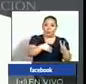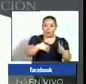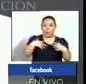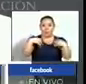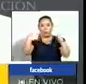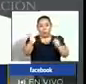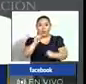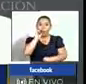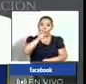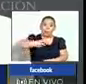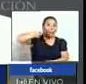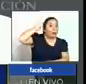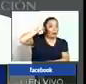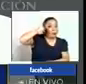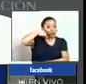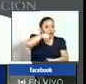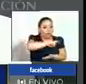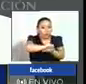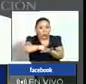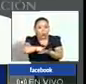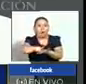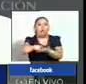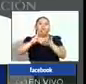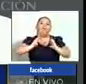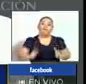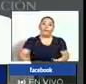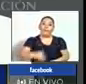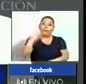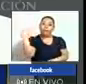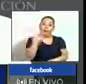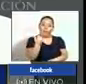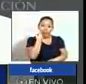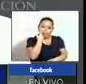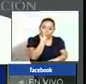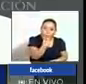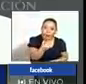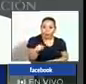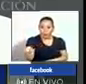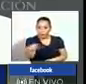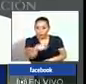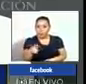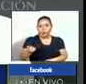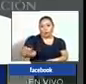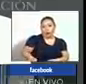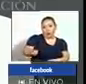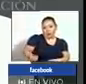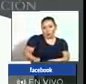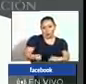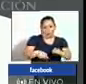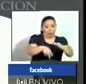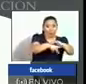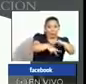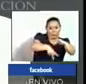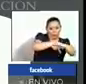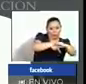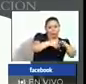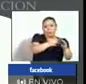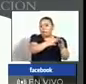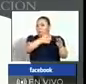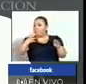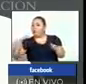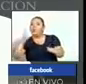laboran en las instituciones públicas deben garantizar que los estudiantes, desde la educación inicial hasta bachillerato,